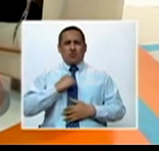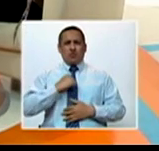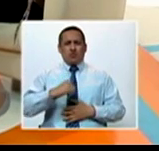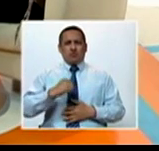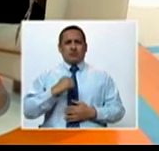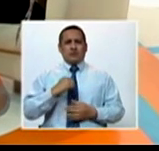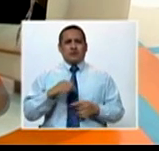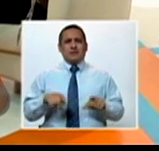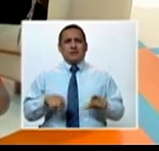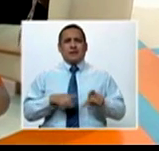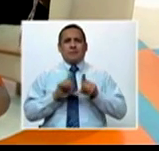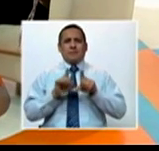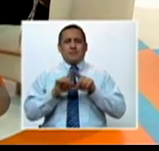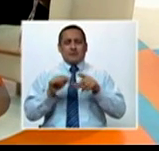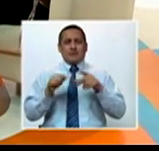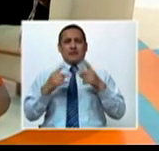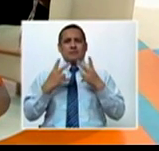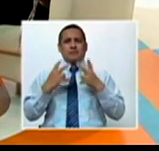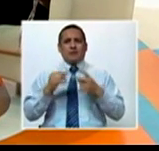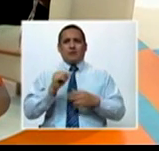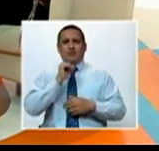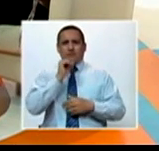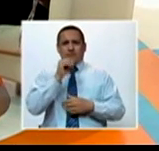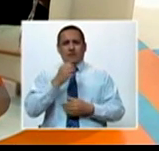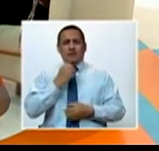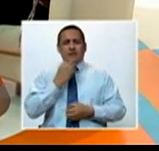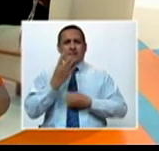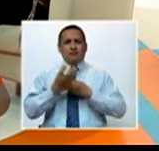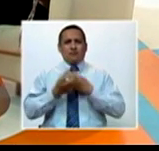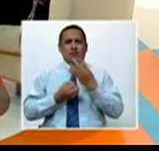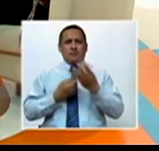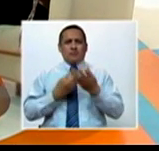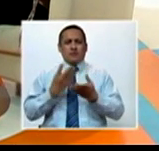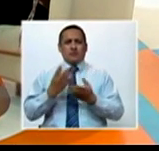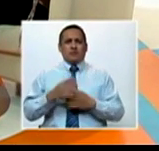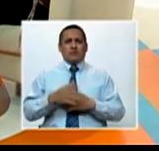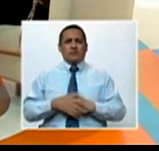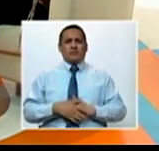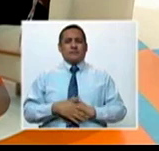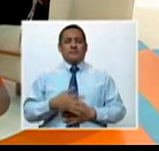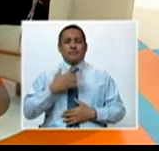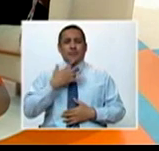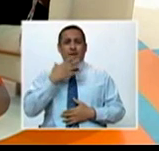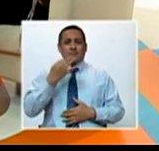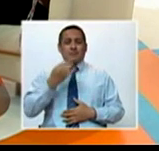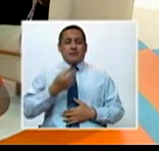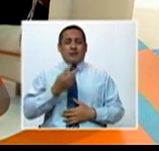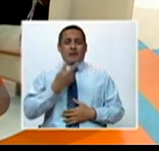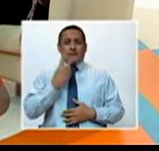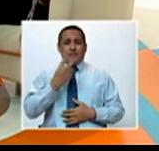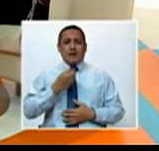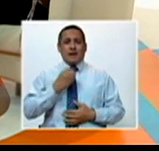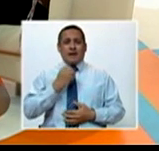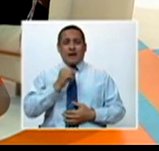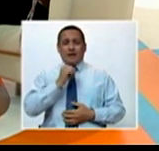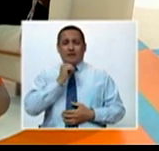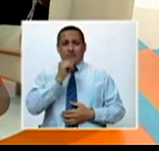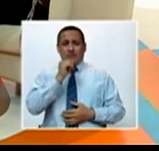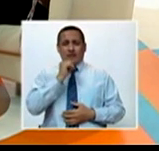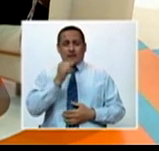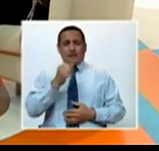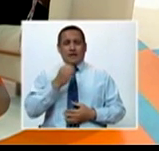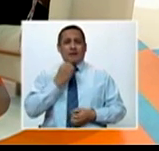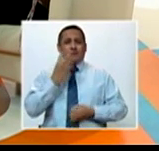también tiene que ver con falta de información, ¿no? Evidentemente la información,